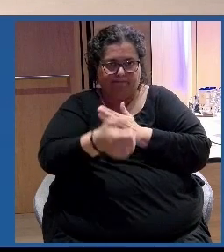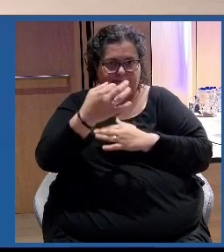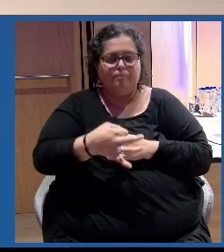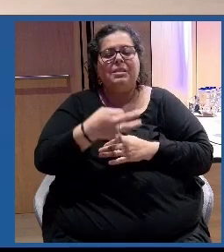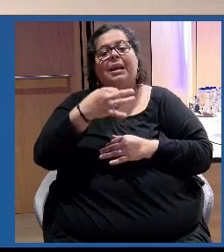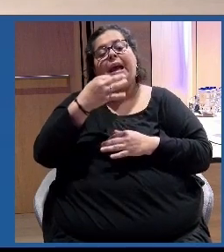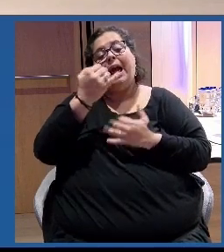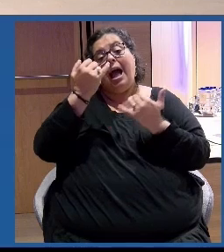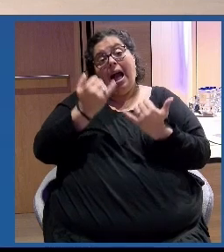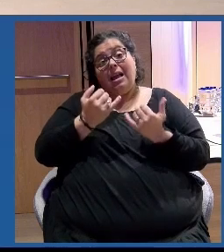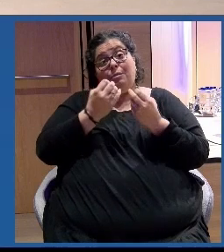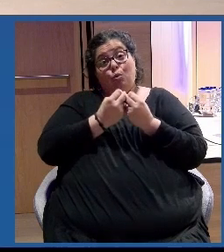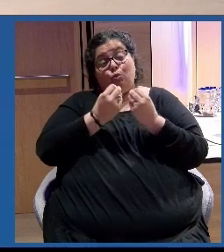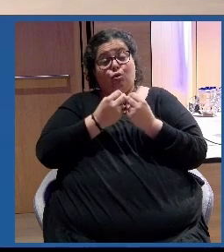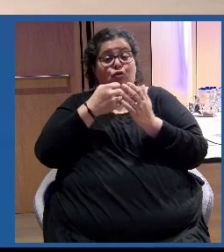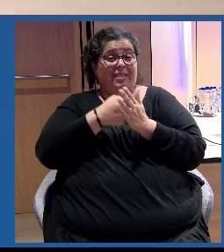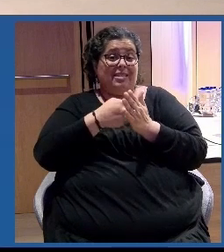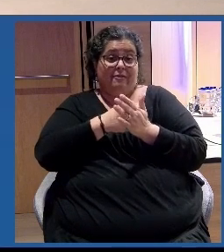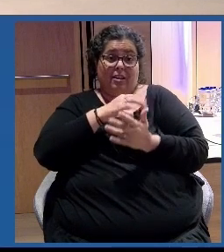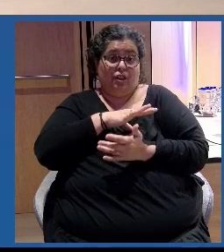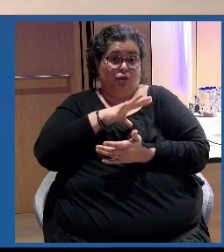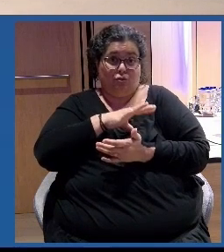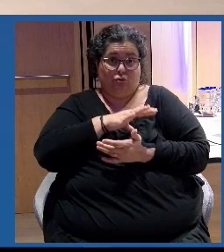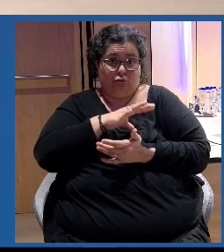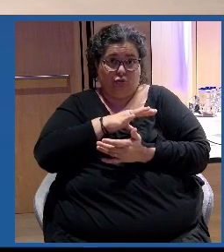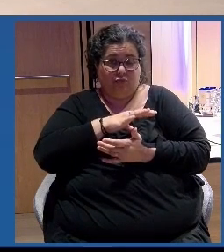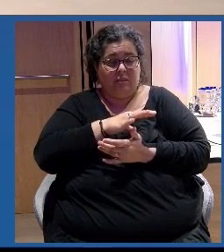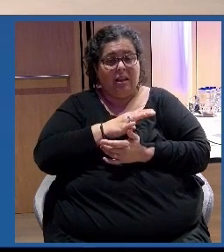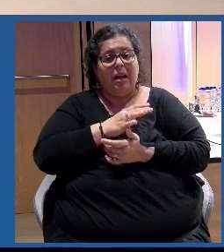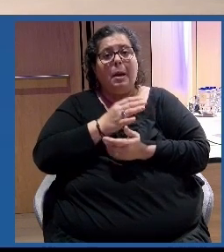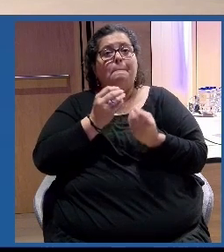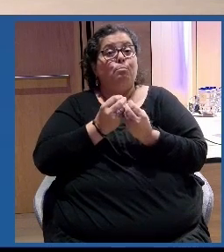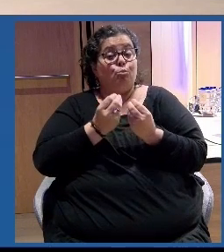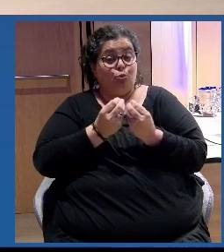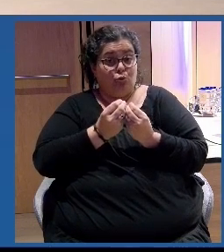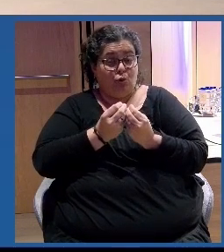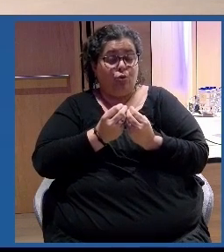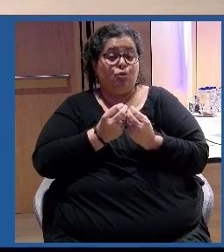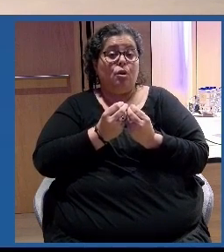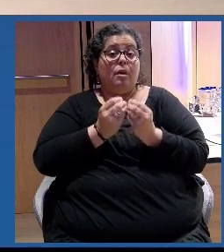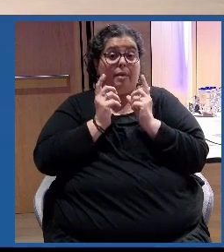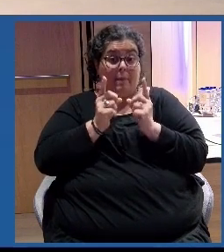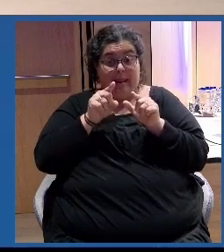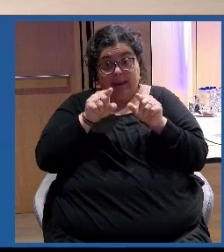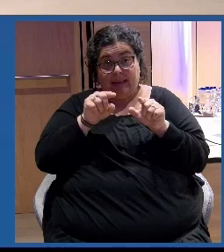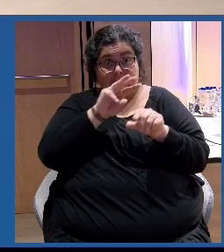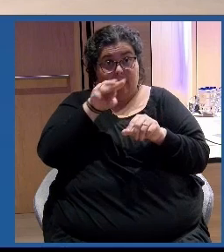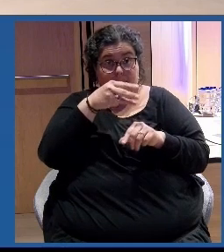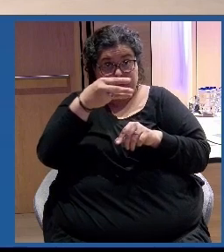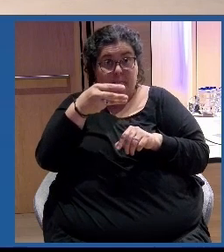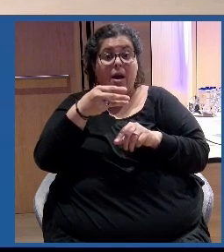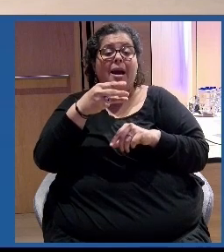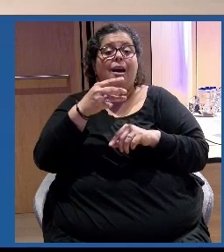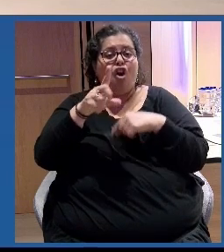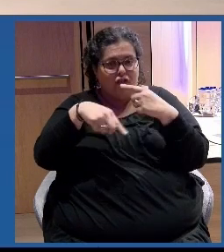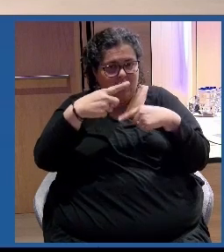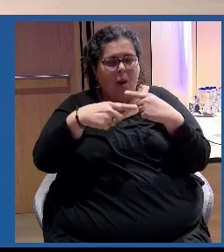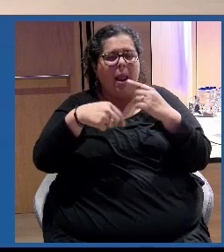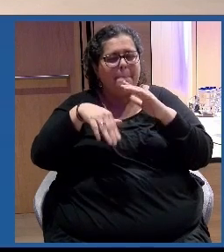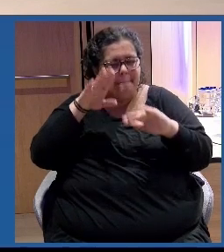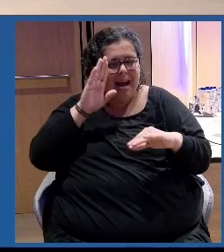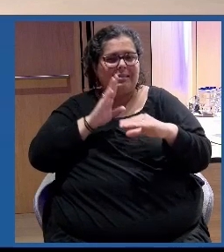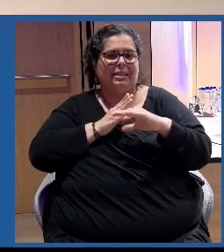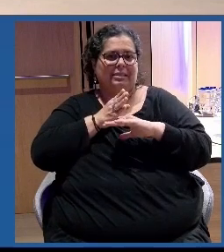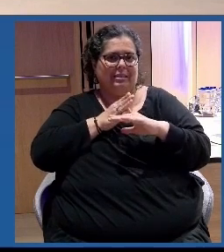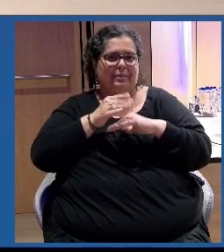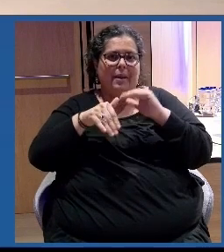Tenemos un montón de desafíos y muchos de ellos son que incluso esta plataforma siga siendo más accesible, más